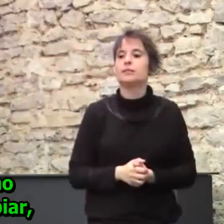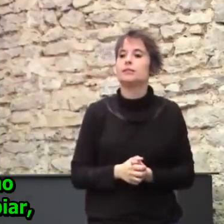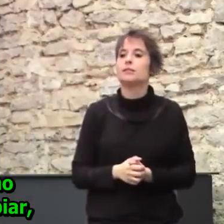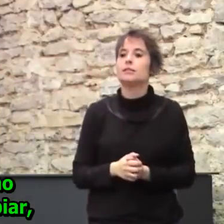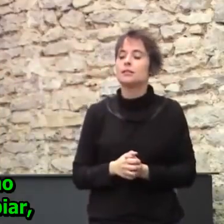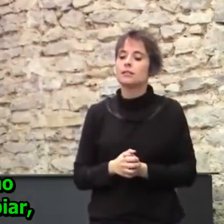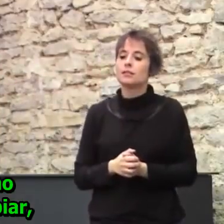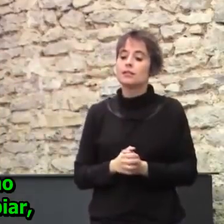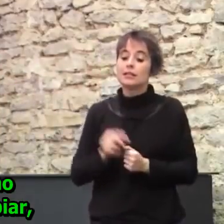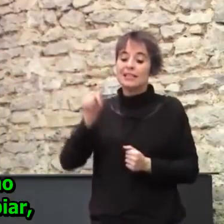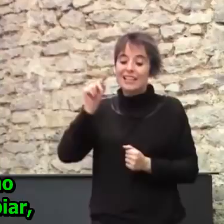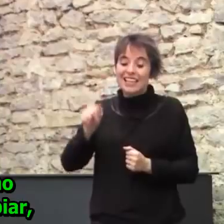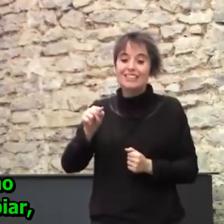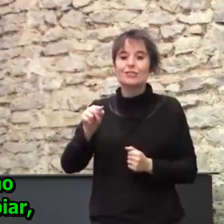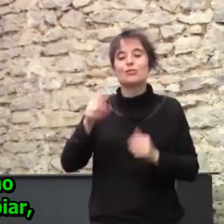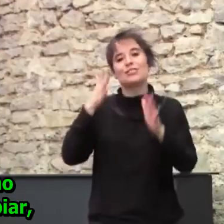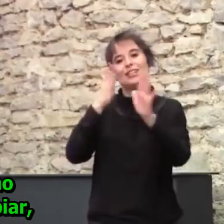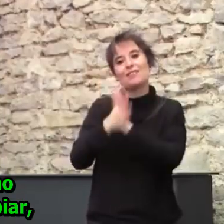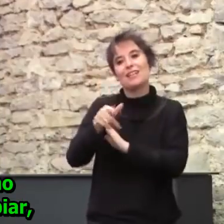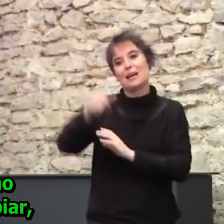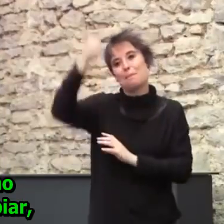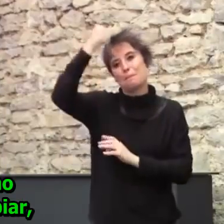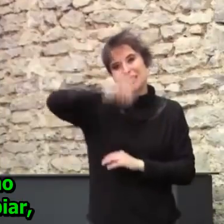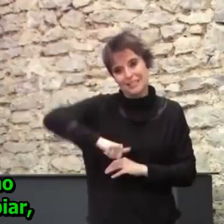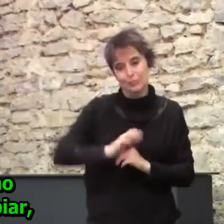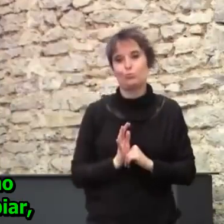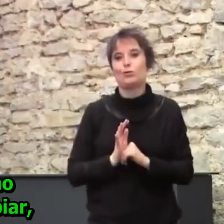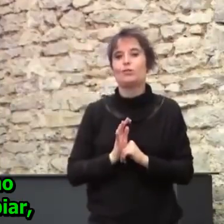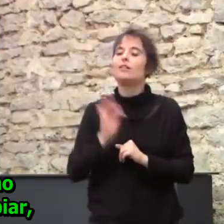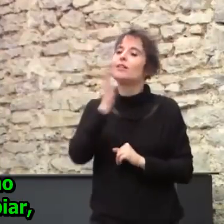Y eso es un poco lo que el machismo, precisamente, en vez de querer